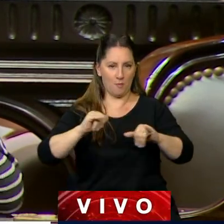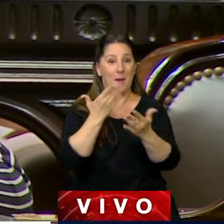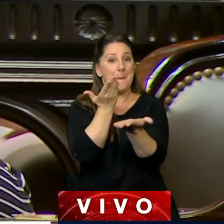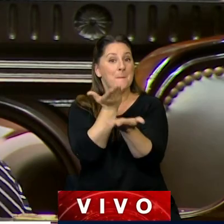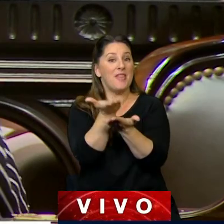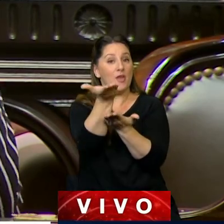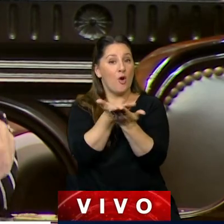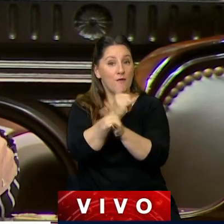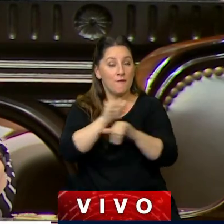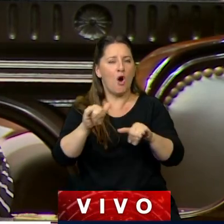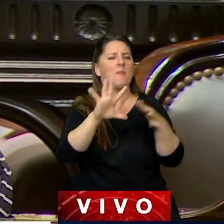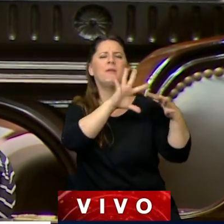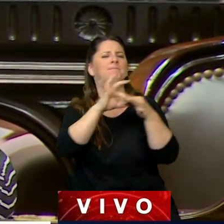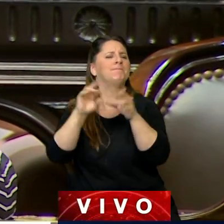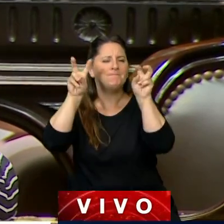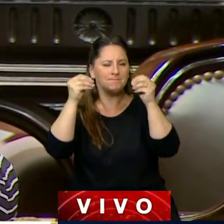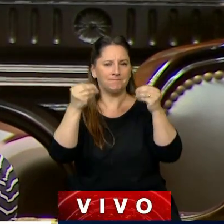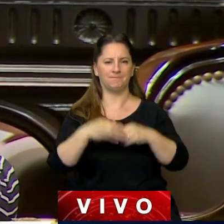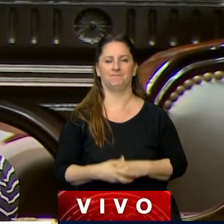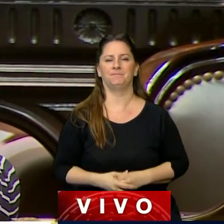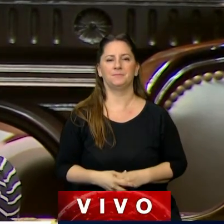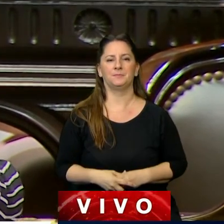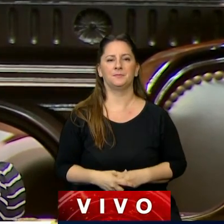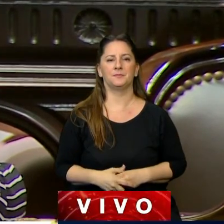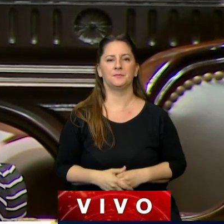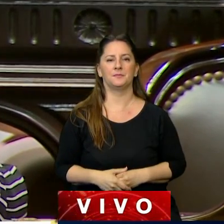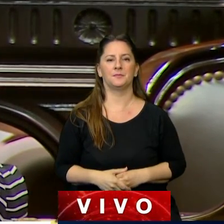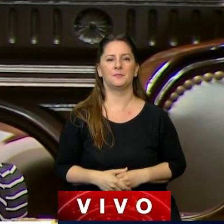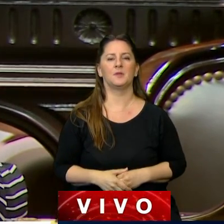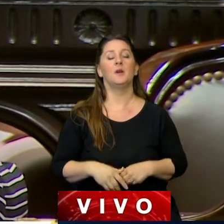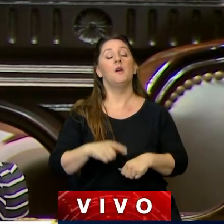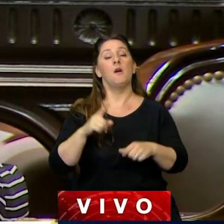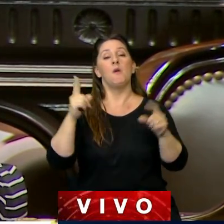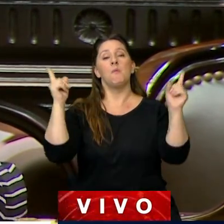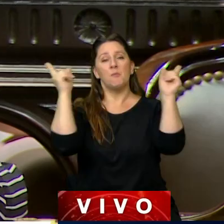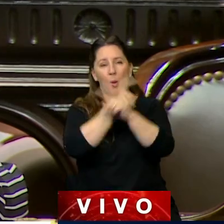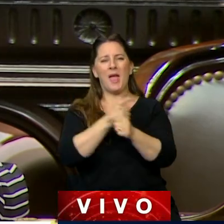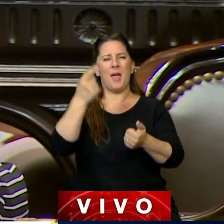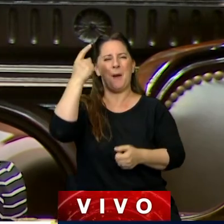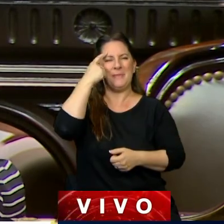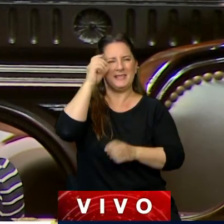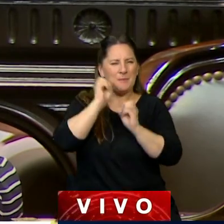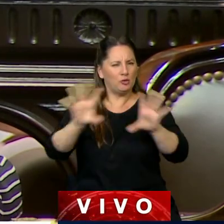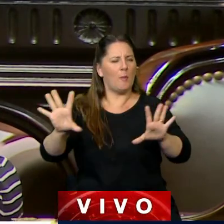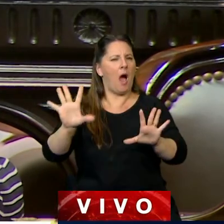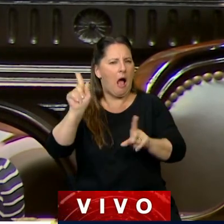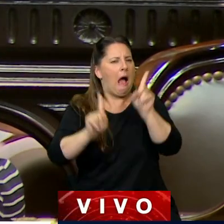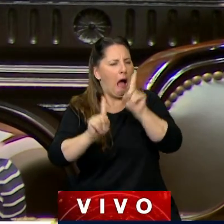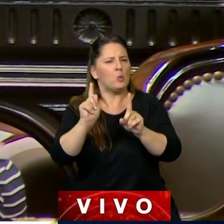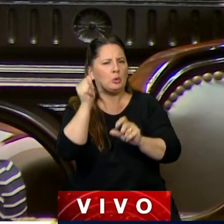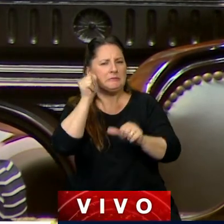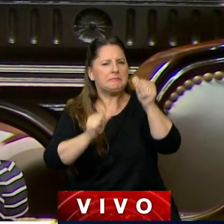de informes tiene que ver con los grandes problemas, prejuicios y daños que